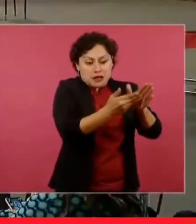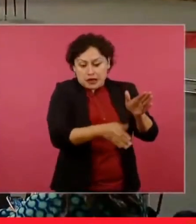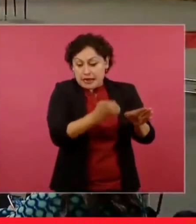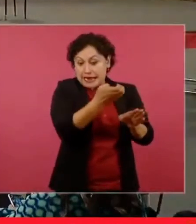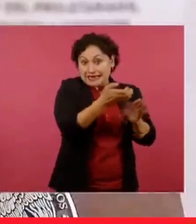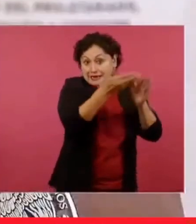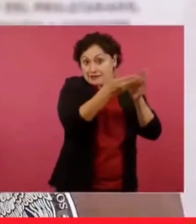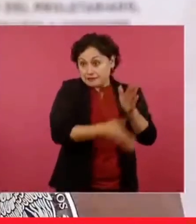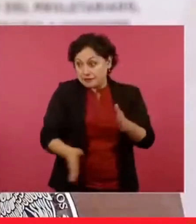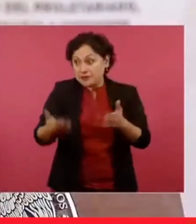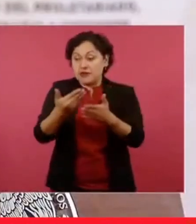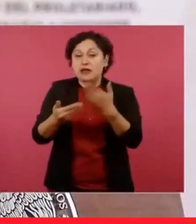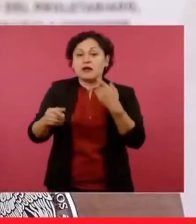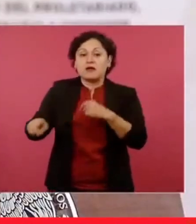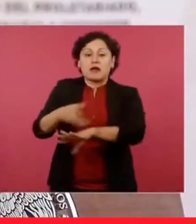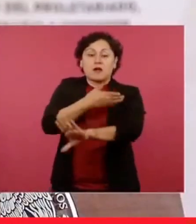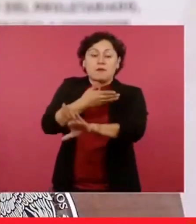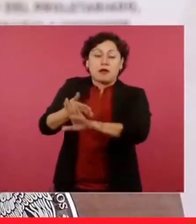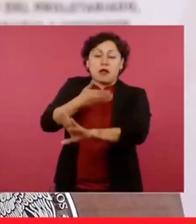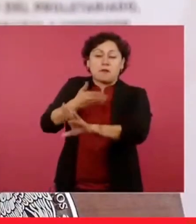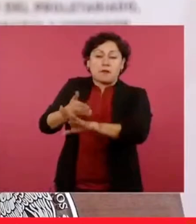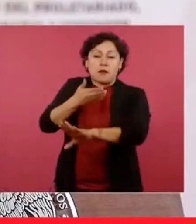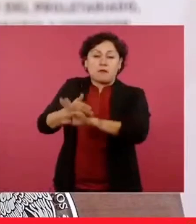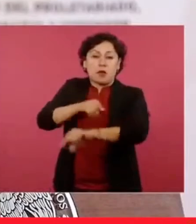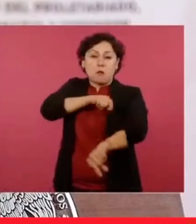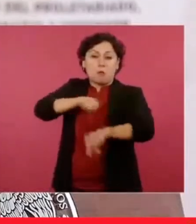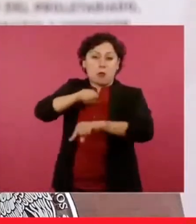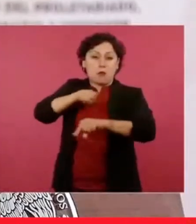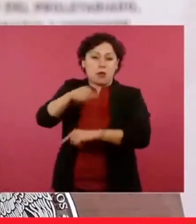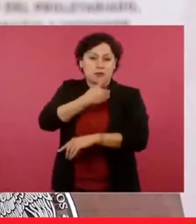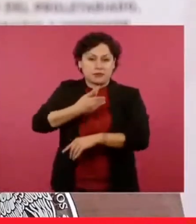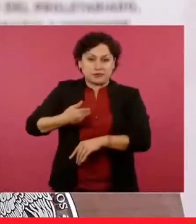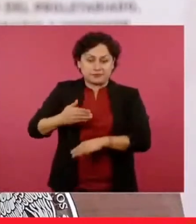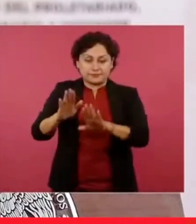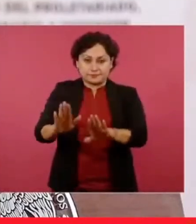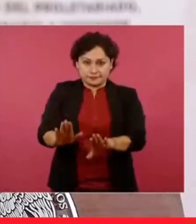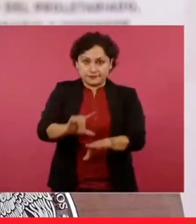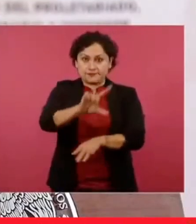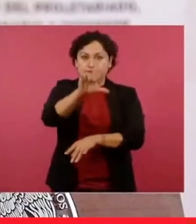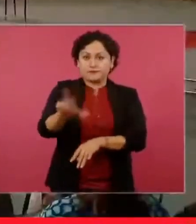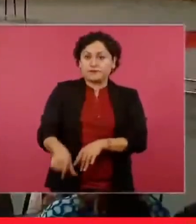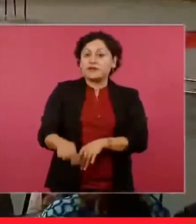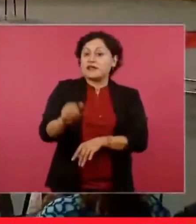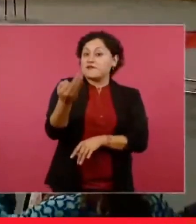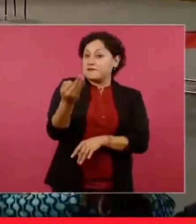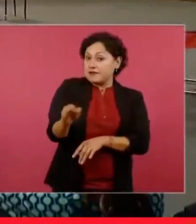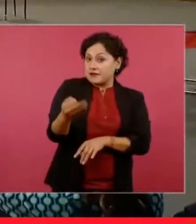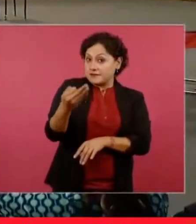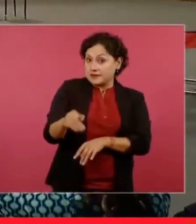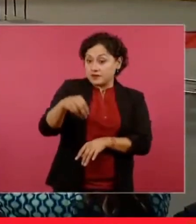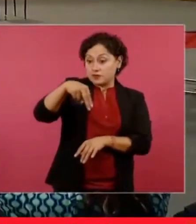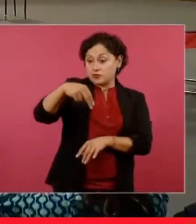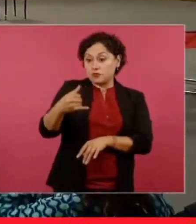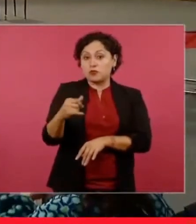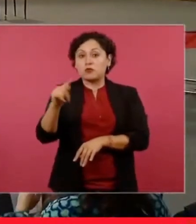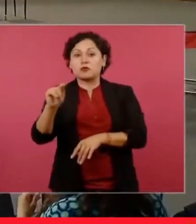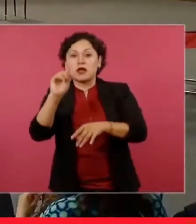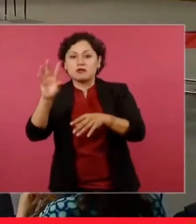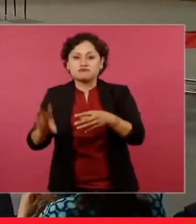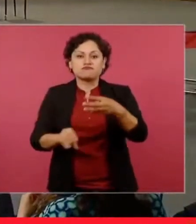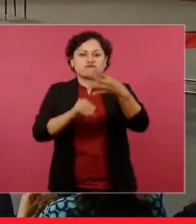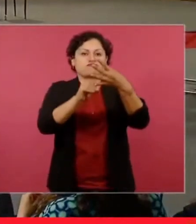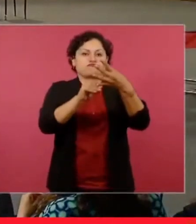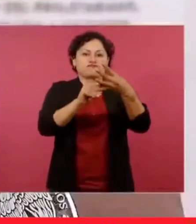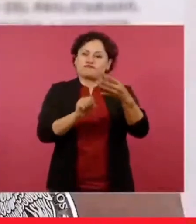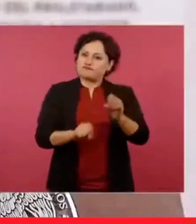esto no paró en enero. El 22 de febrero, The New York Times se sube al tema. La reportera